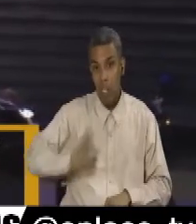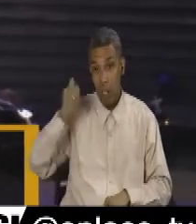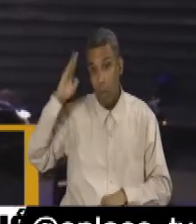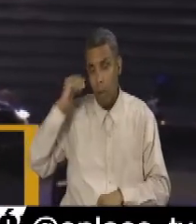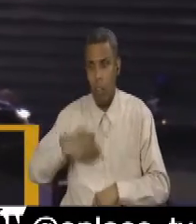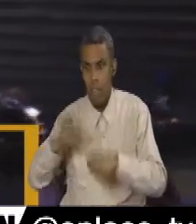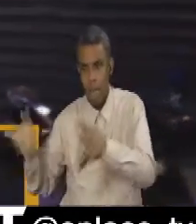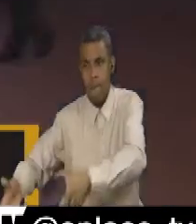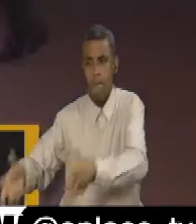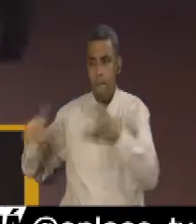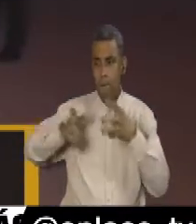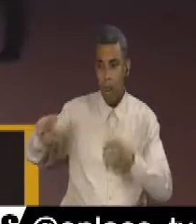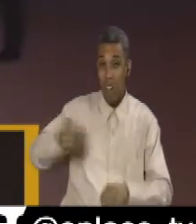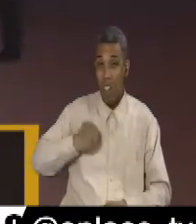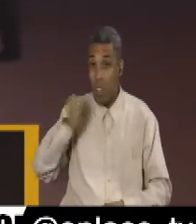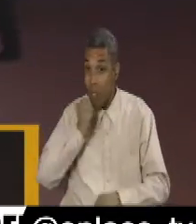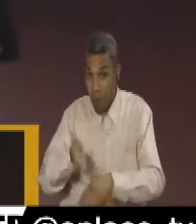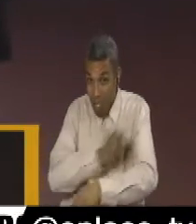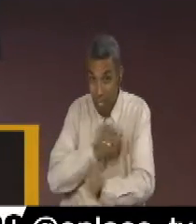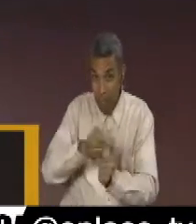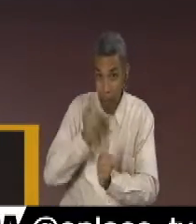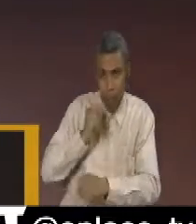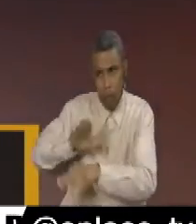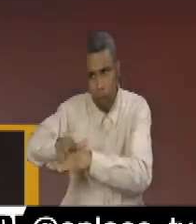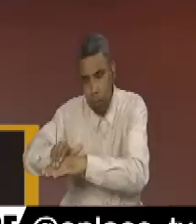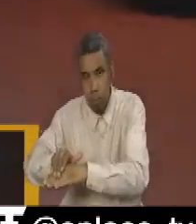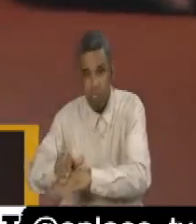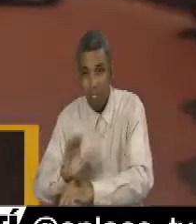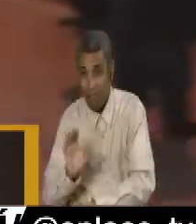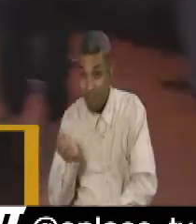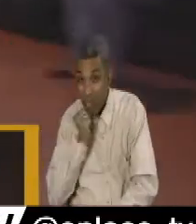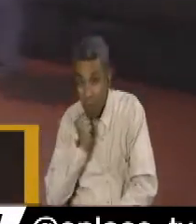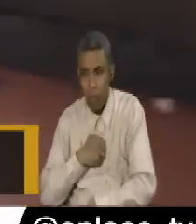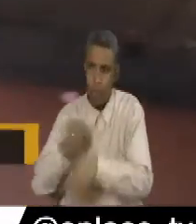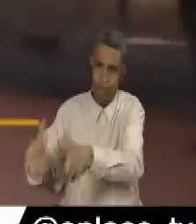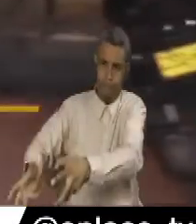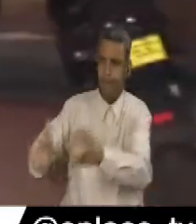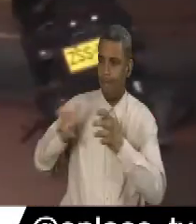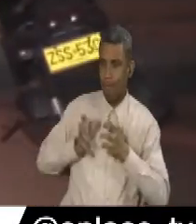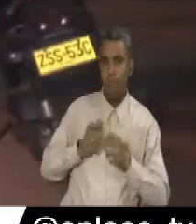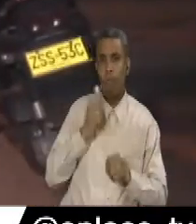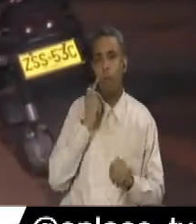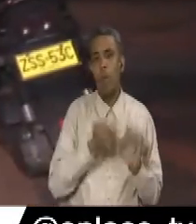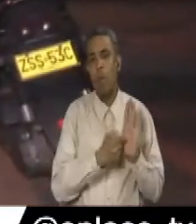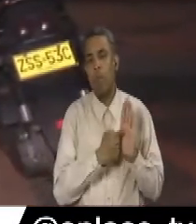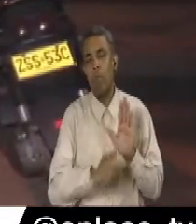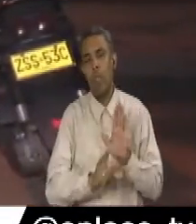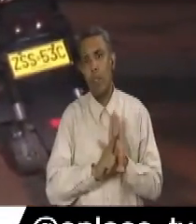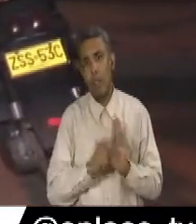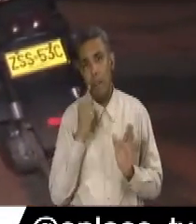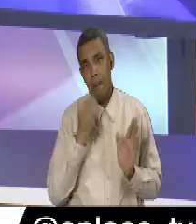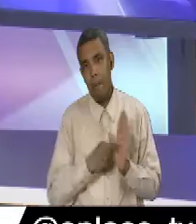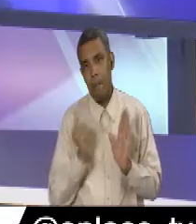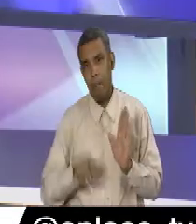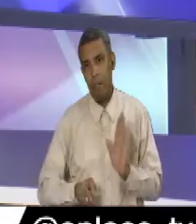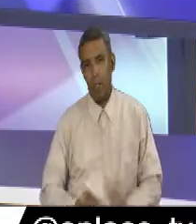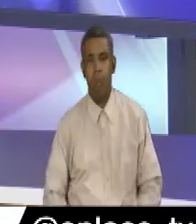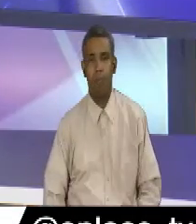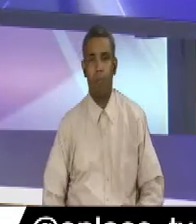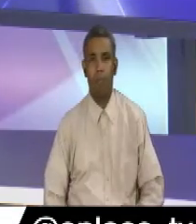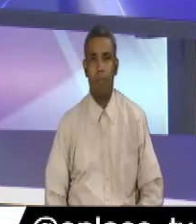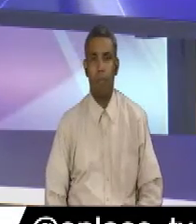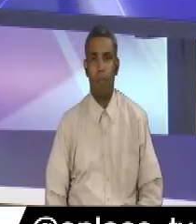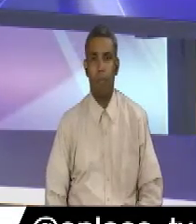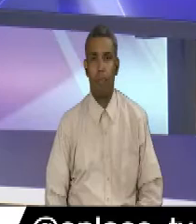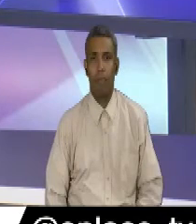utilizados para cometer la infracción, trabajo comunitario, según las condiciones establecidas por la autoridad ambiental.